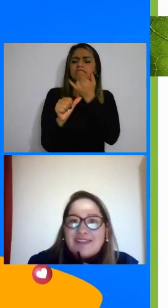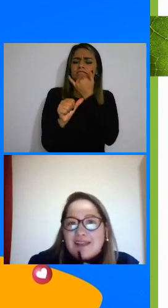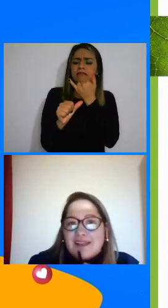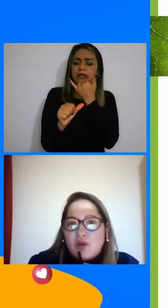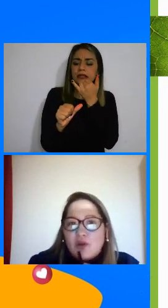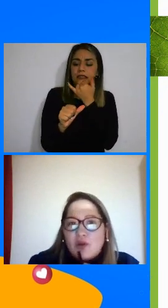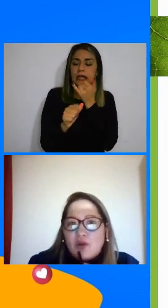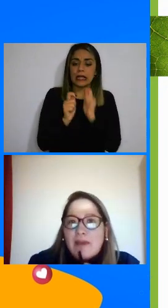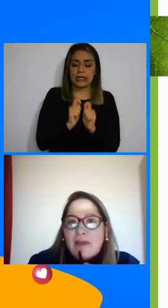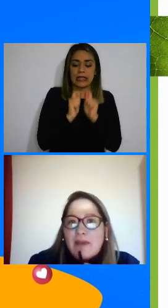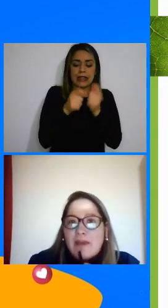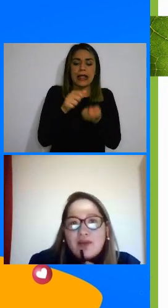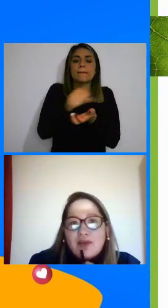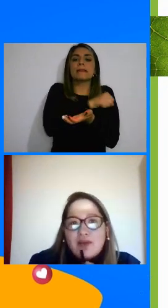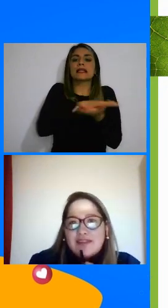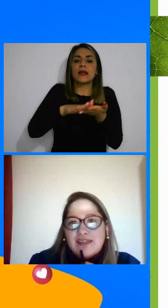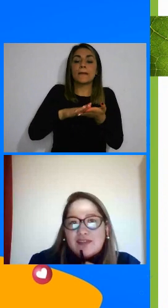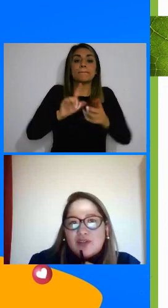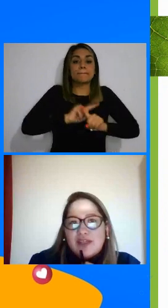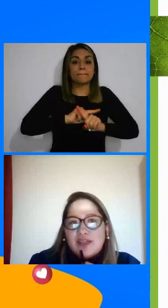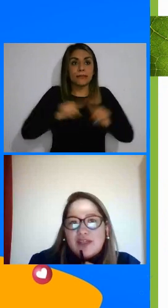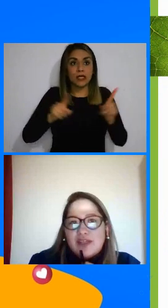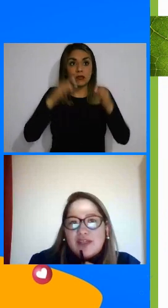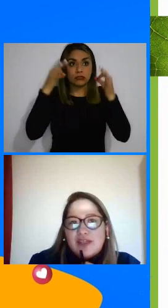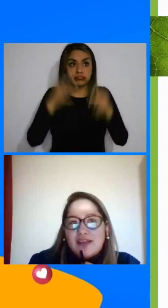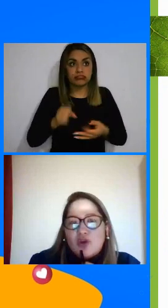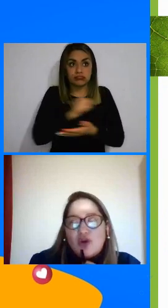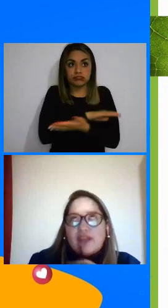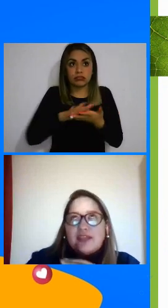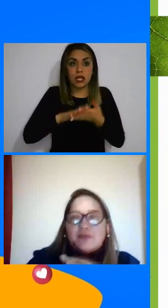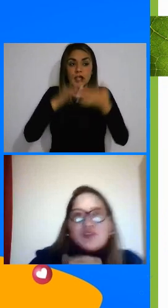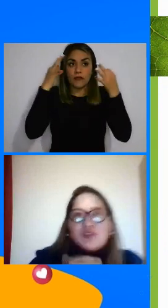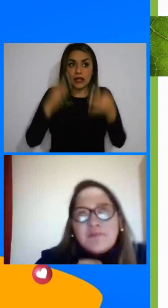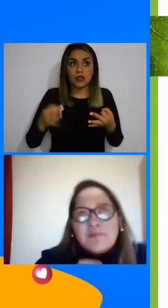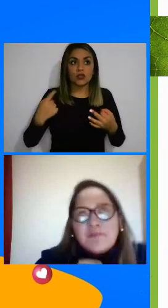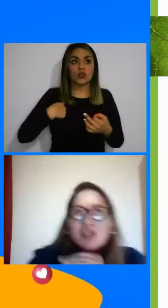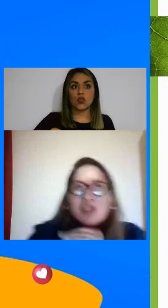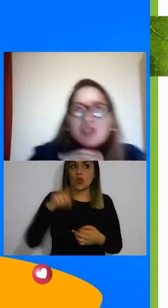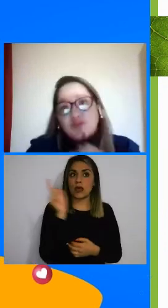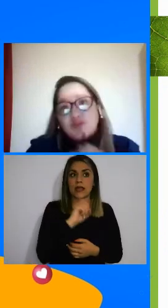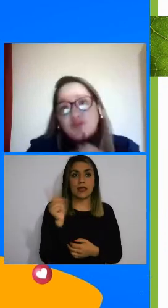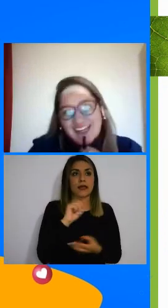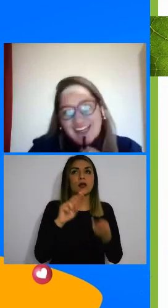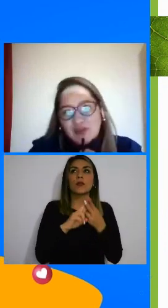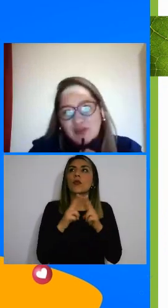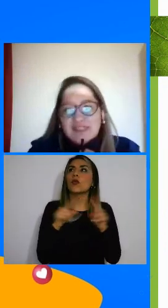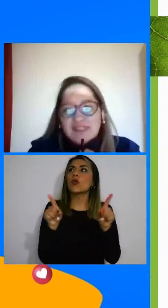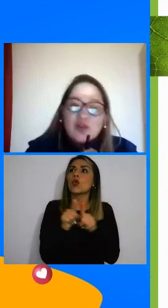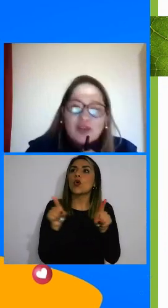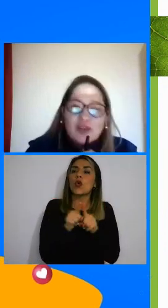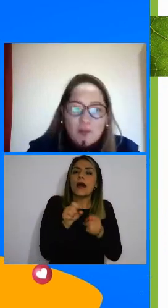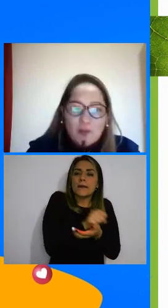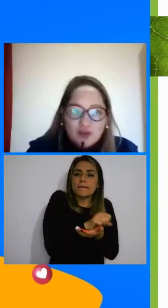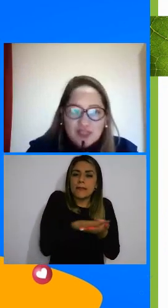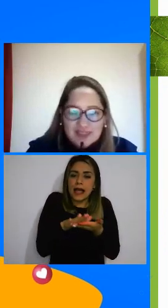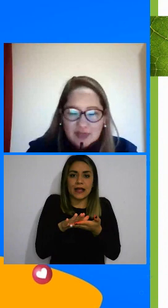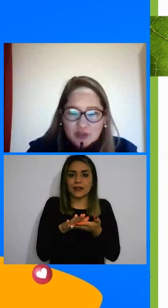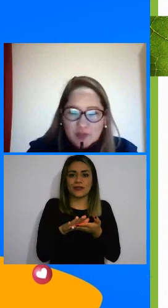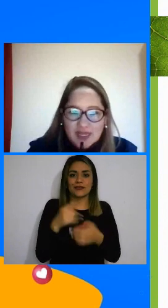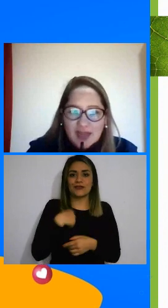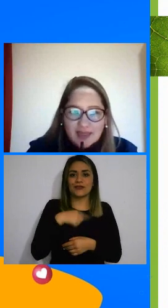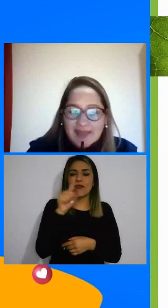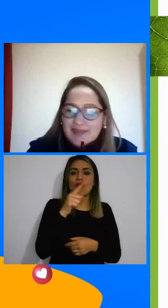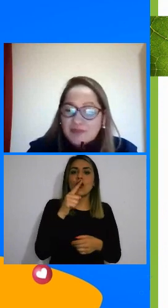llamamos desierto, pero el desierto realmente no, digamos que no es un desierto, sino que fue un bosque